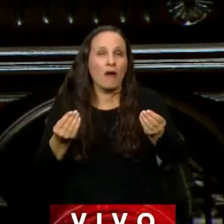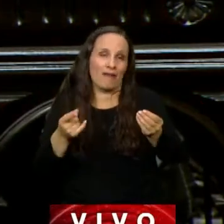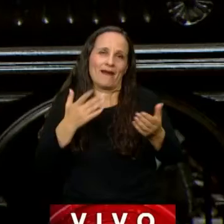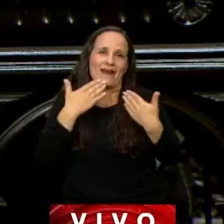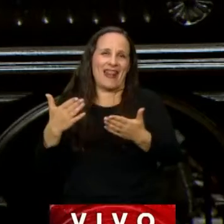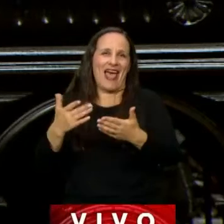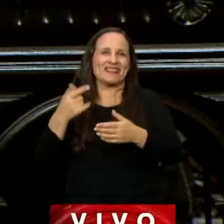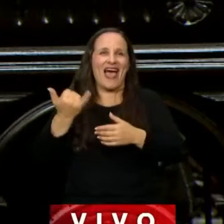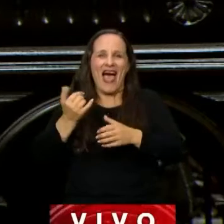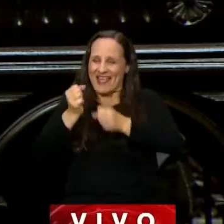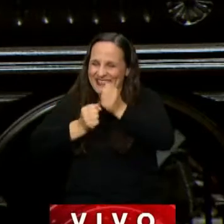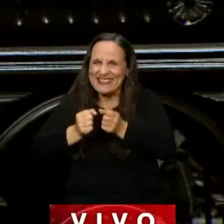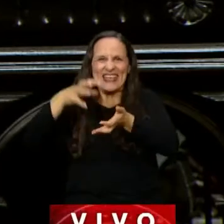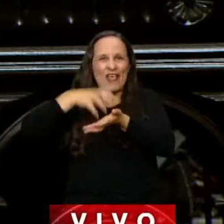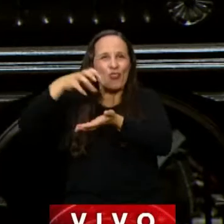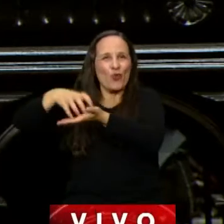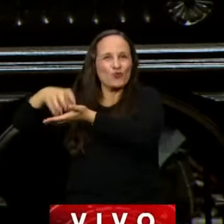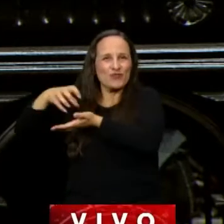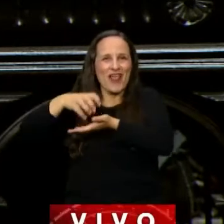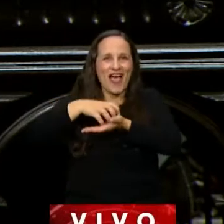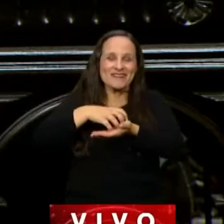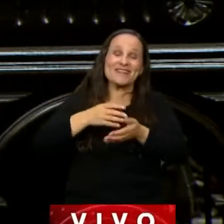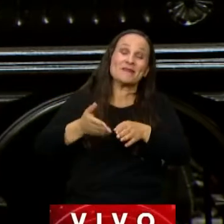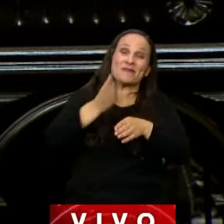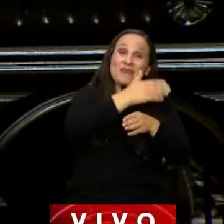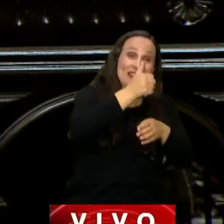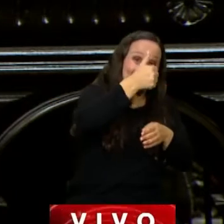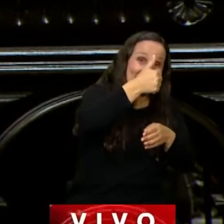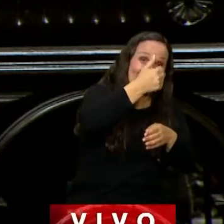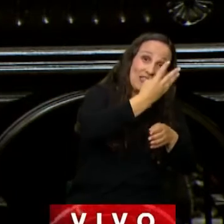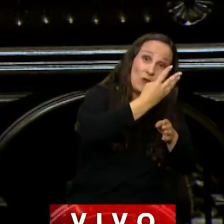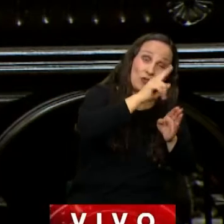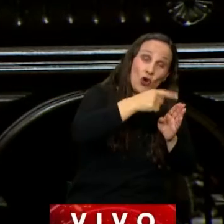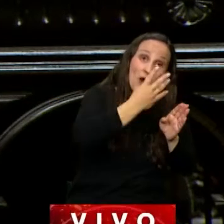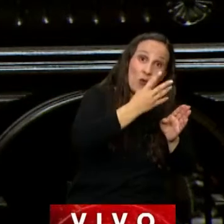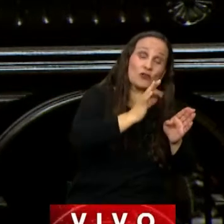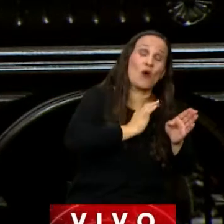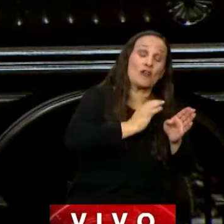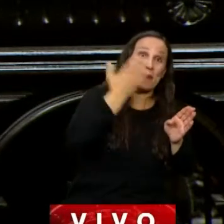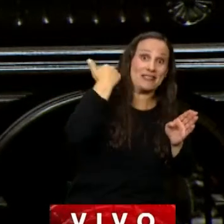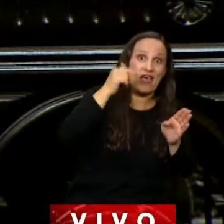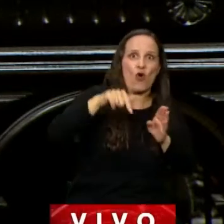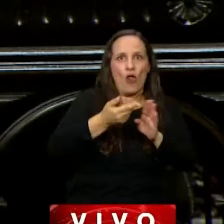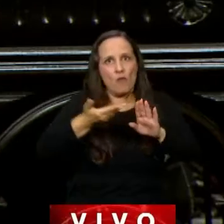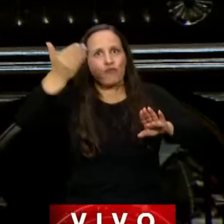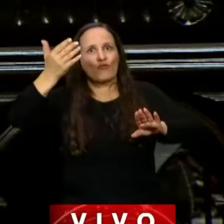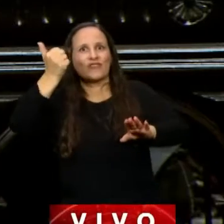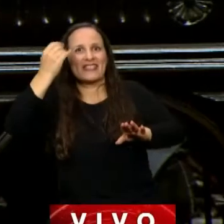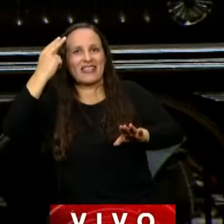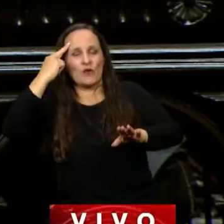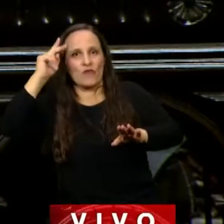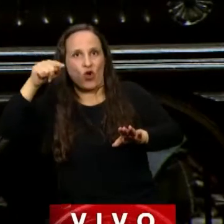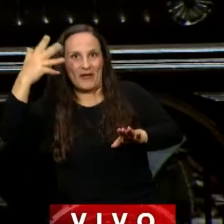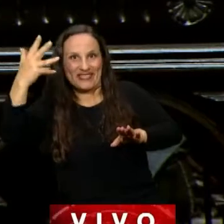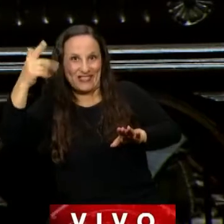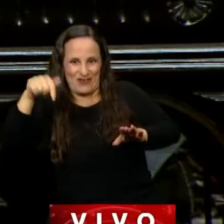industrial, que pasó del 64,4 en agosto del 2021 al 69,5 en igual mes